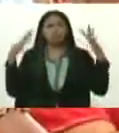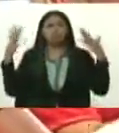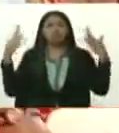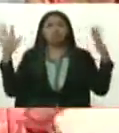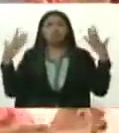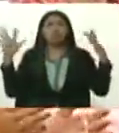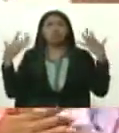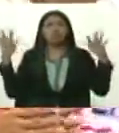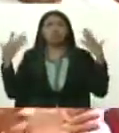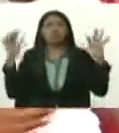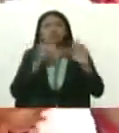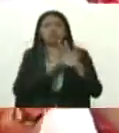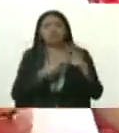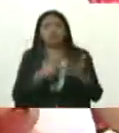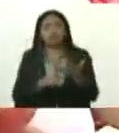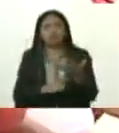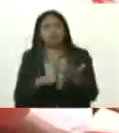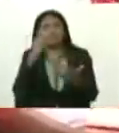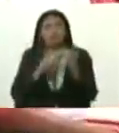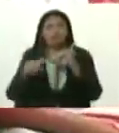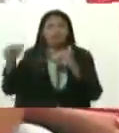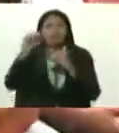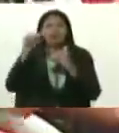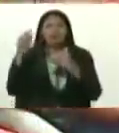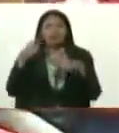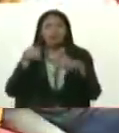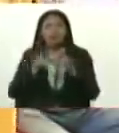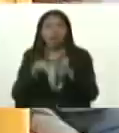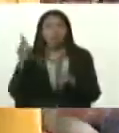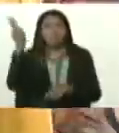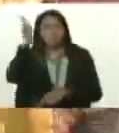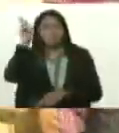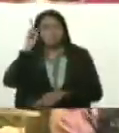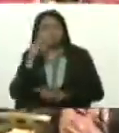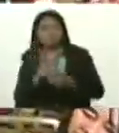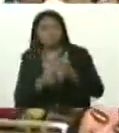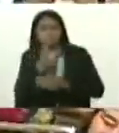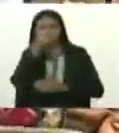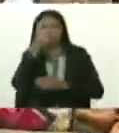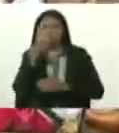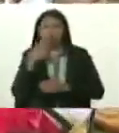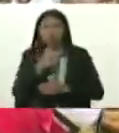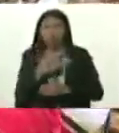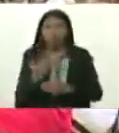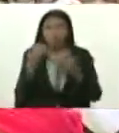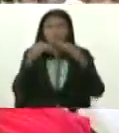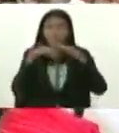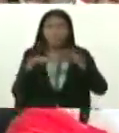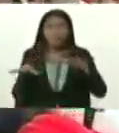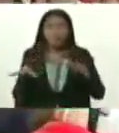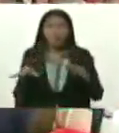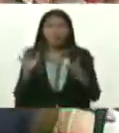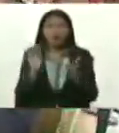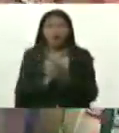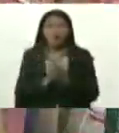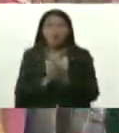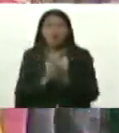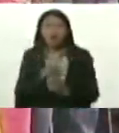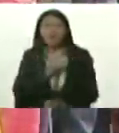Pocaterra, nuestra hermana mayor, nuestra chamana mayor. Pido sus bendiciones, camarada Noelí.